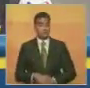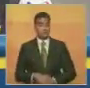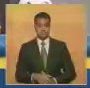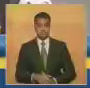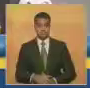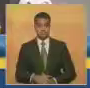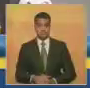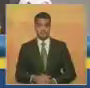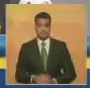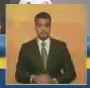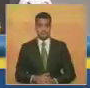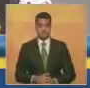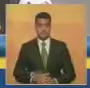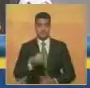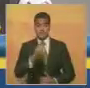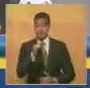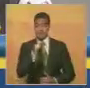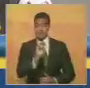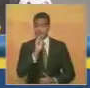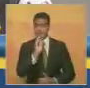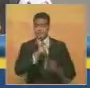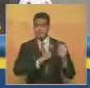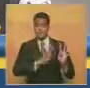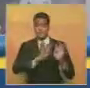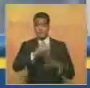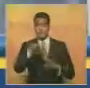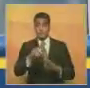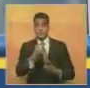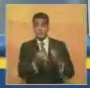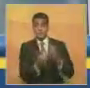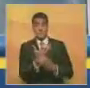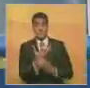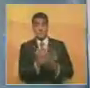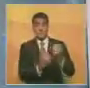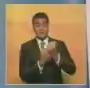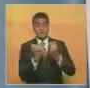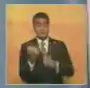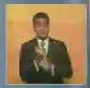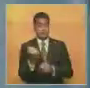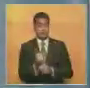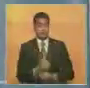y el Estado venezolano. Anunciaron que acudirán a la marcha nacional del 1 de mayo en apoyo a los trabajadores.